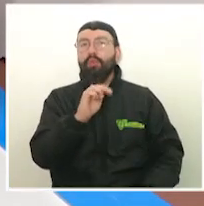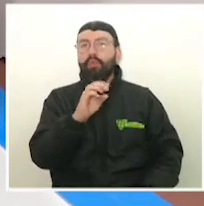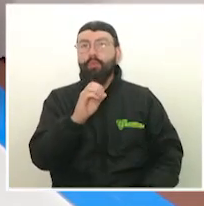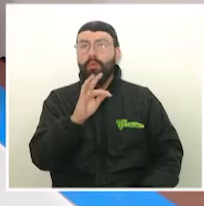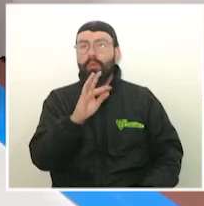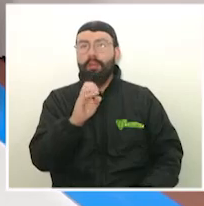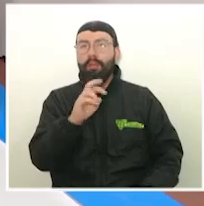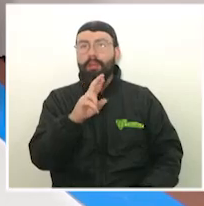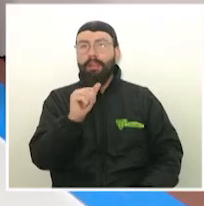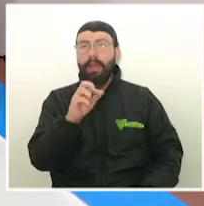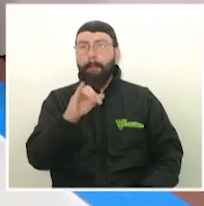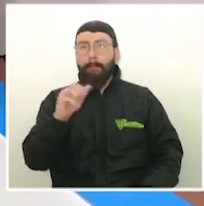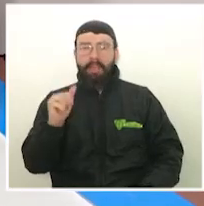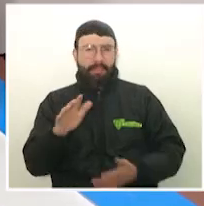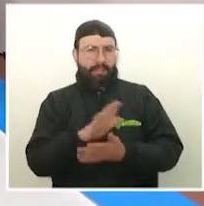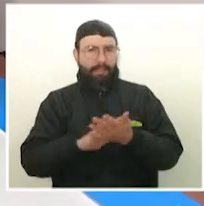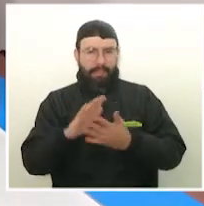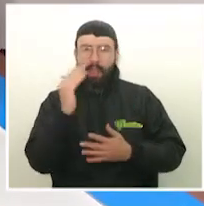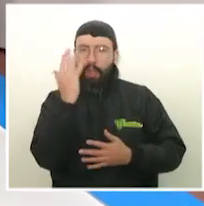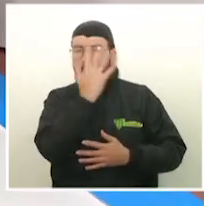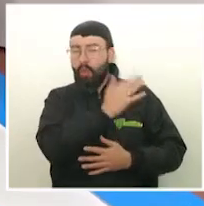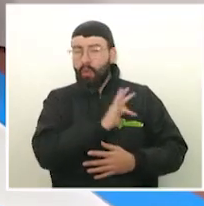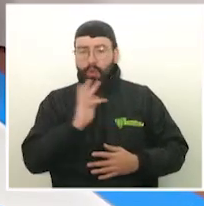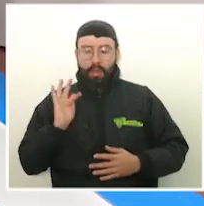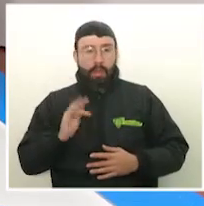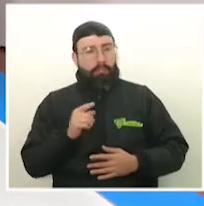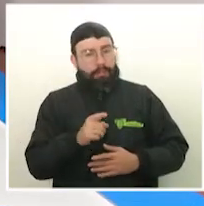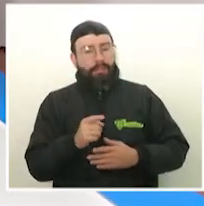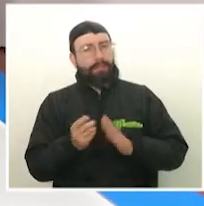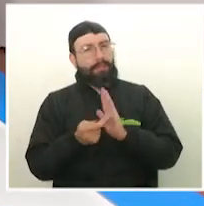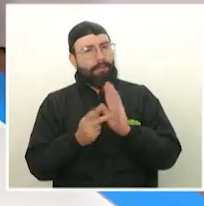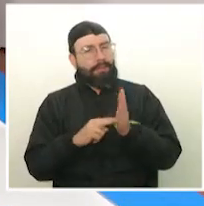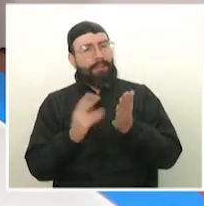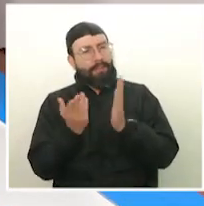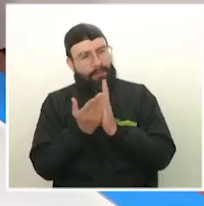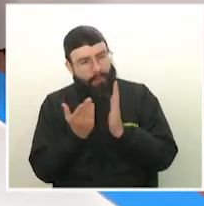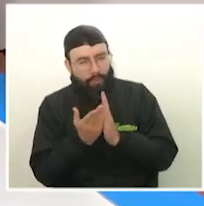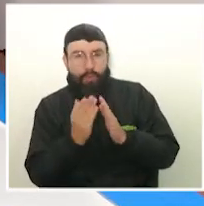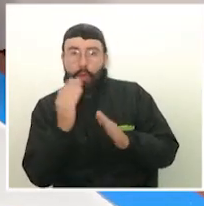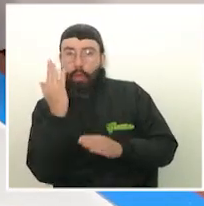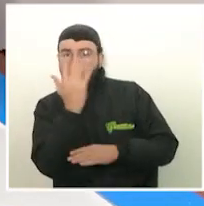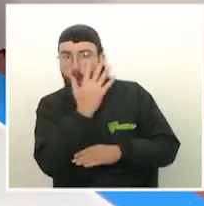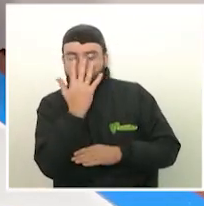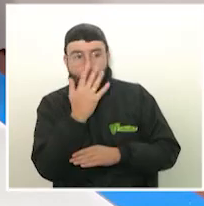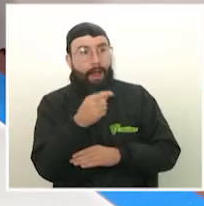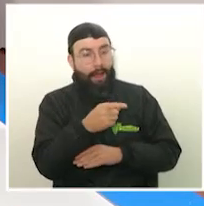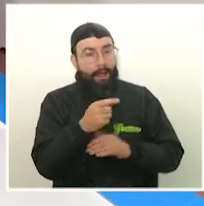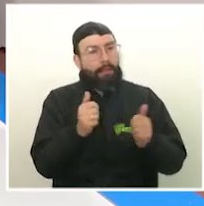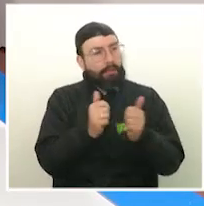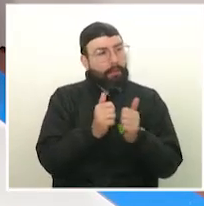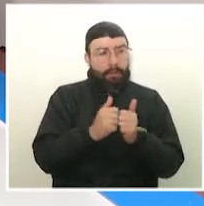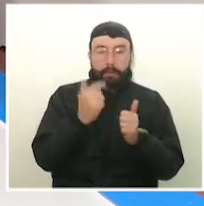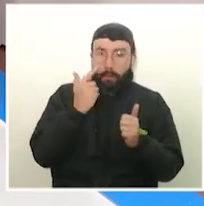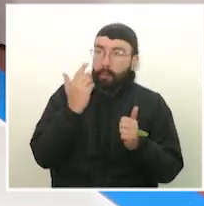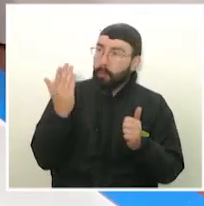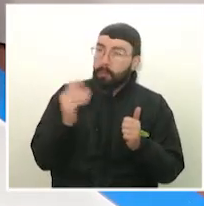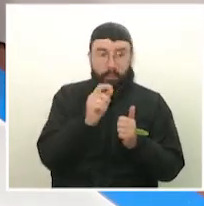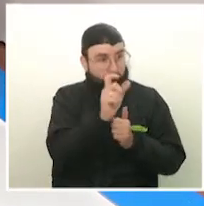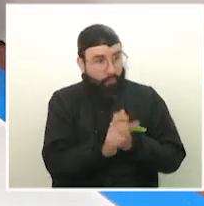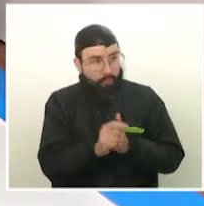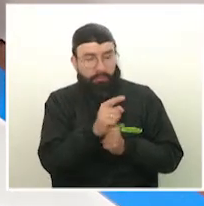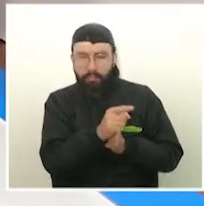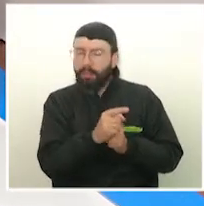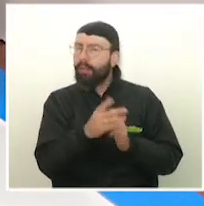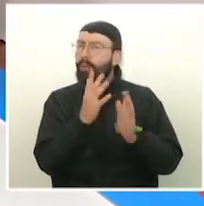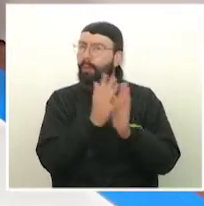el estudio de los colores. Queremos compartirle a las personas una nota que preparamos con él, fantástica, para que nos cuente un